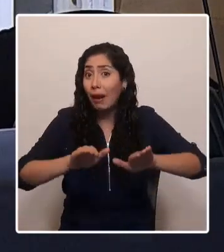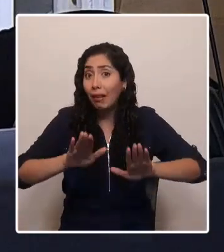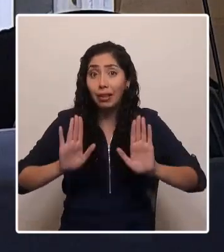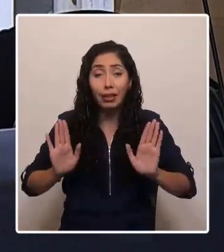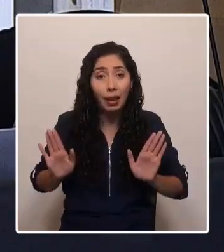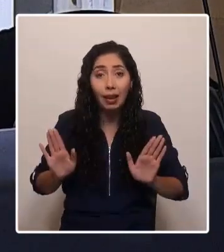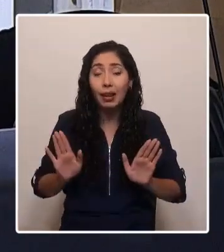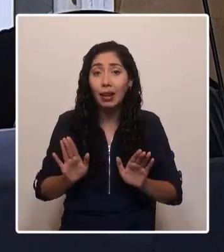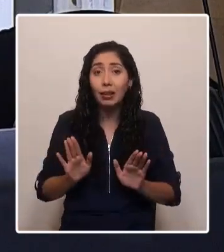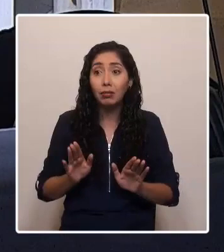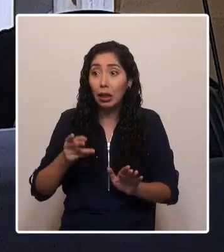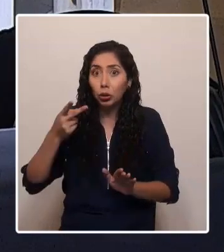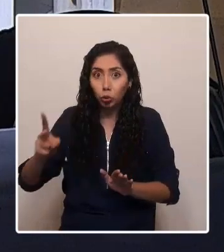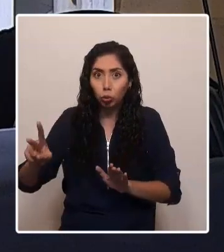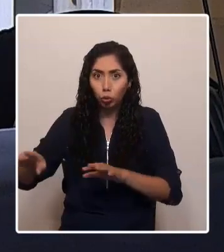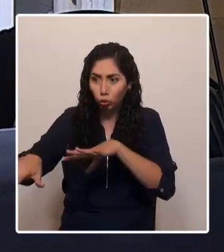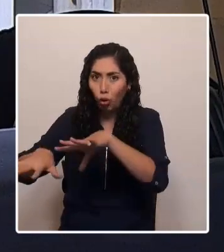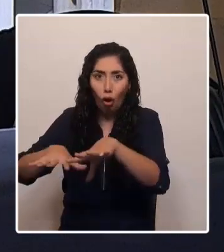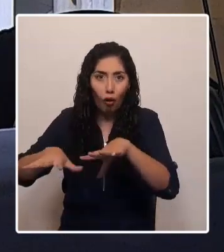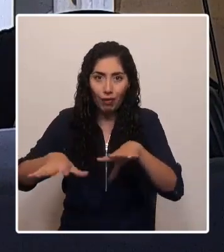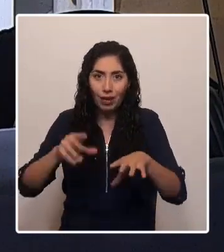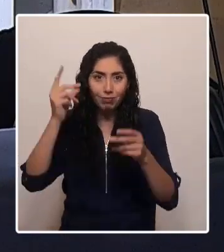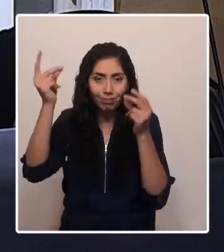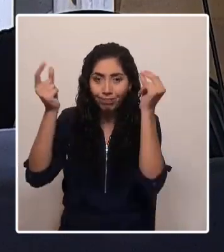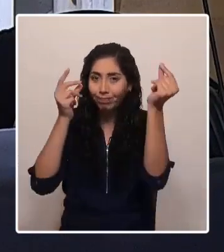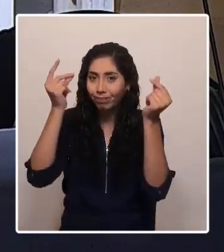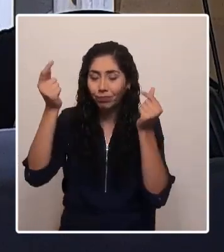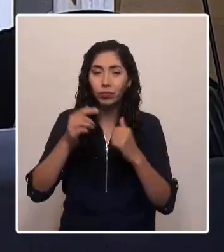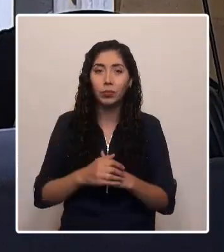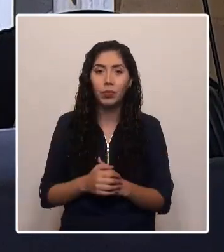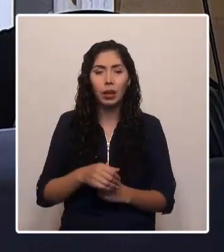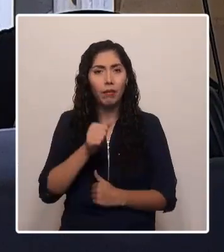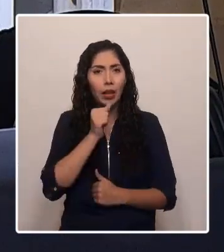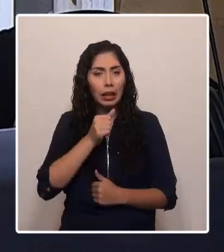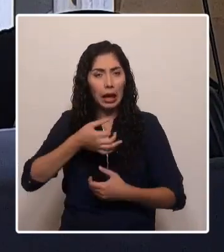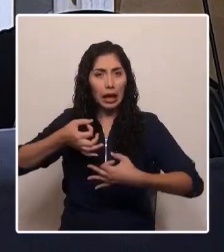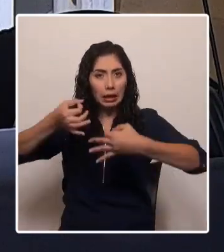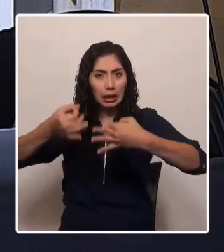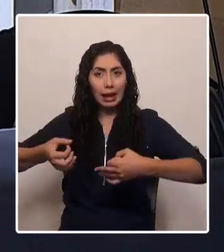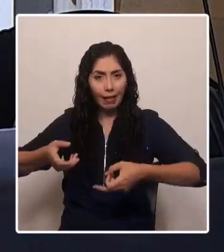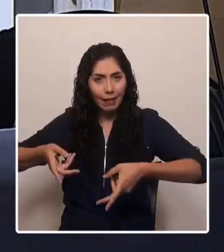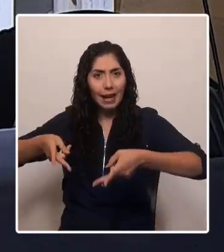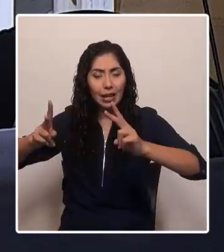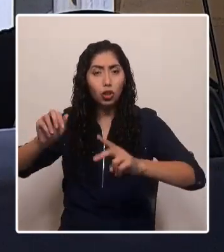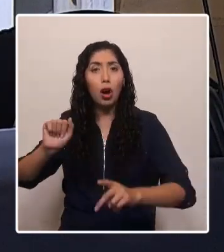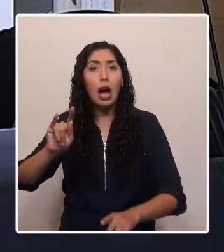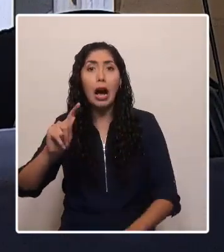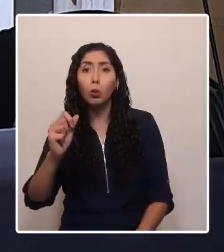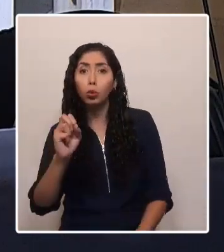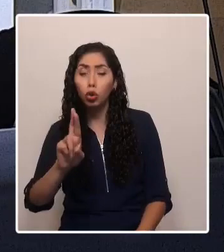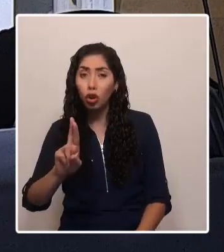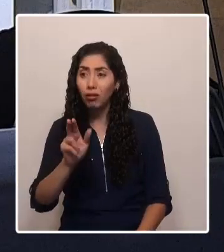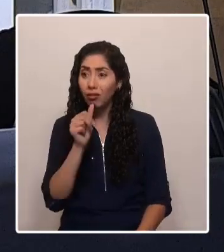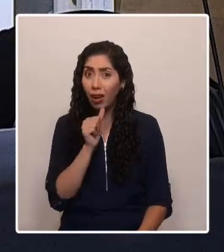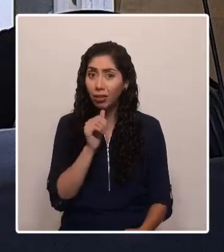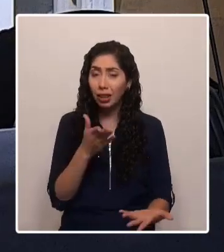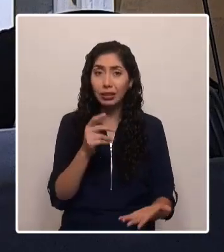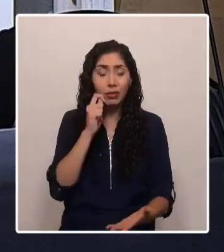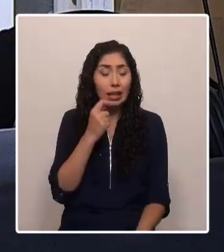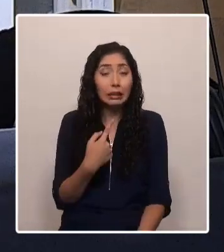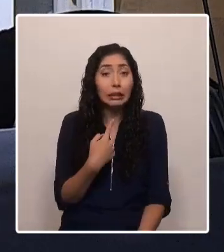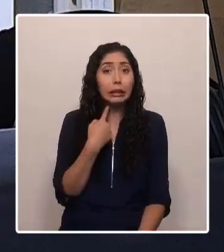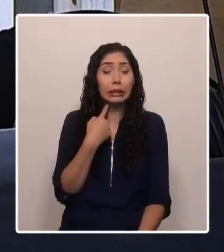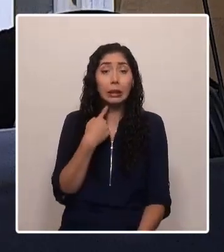de sus obras. No garantizarles a lo menos derechos de autor bajo los parámetros vigentes dañará la posibilidad que personas